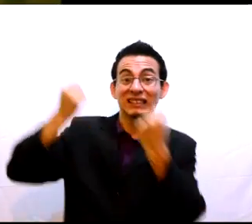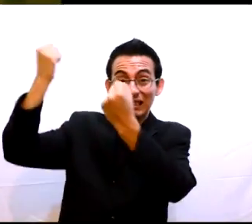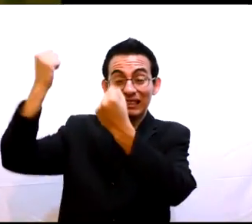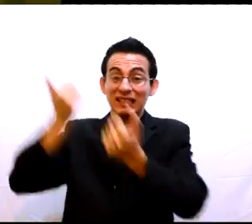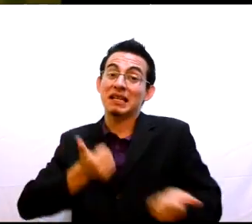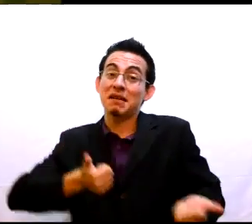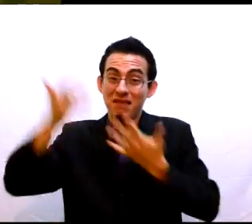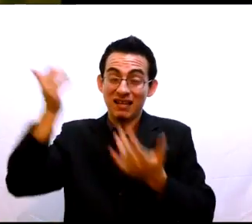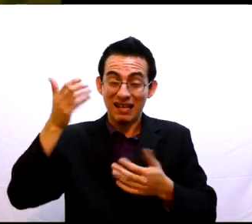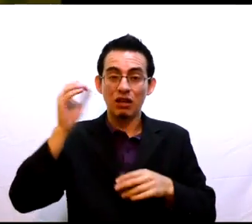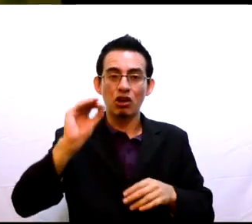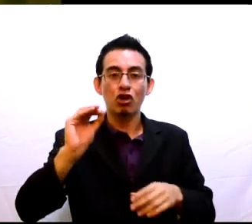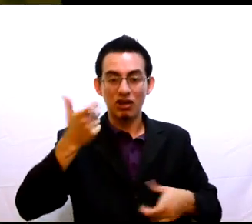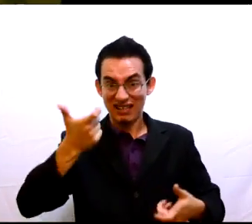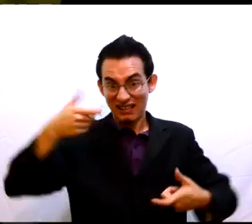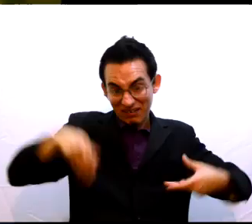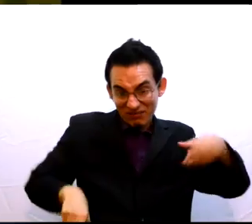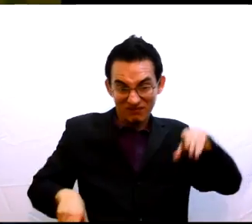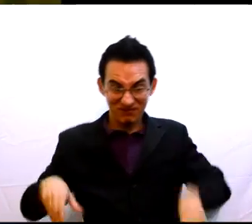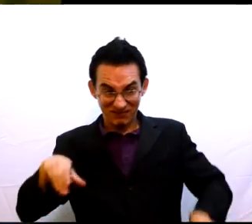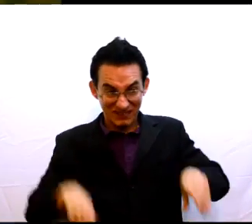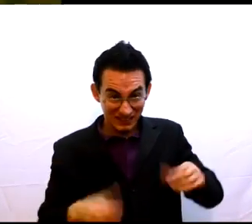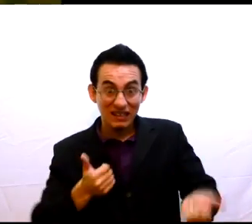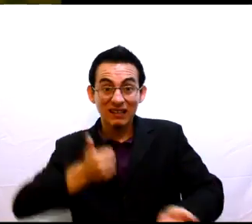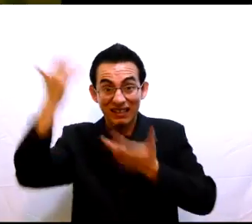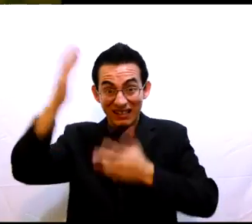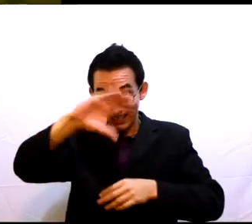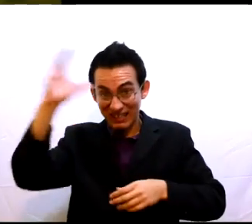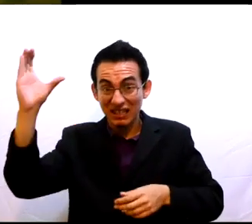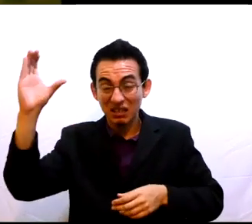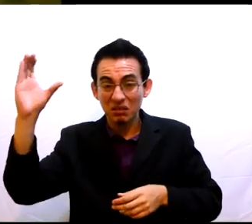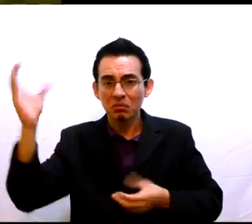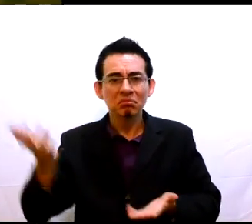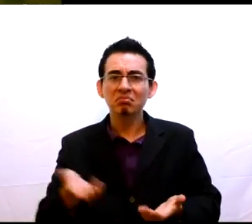pacas de billetes y yo que como va